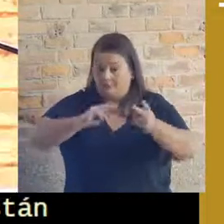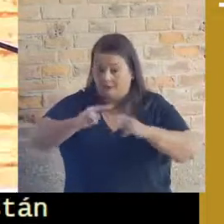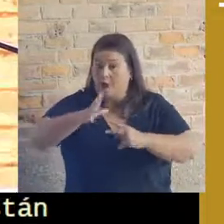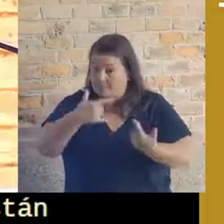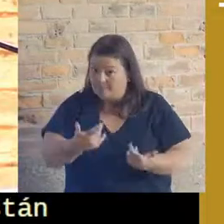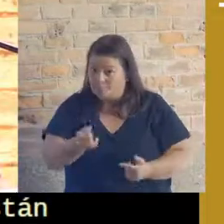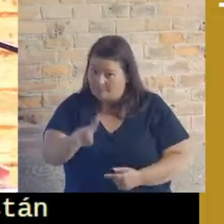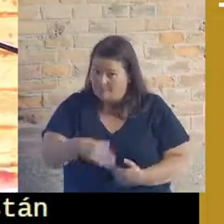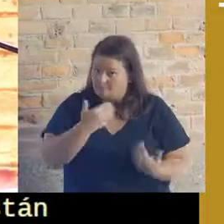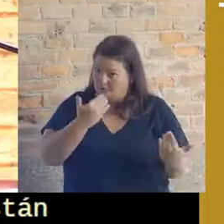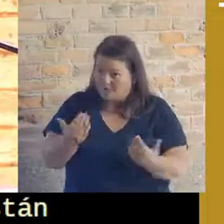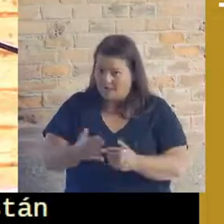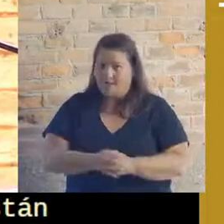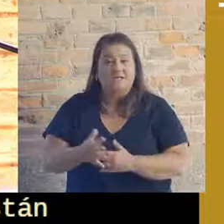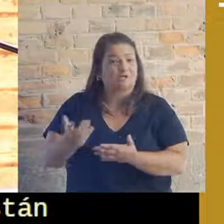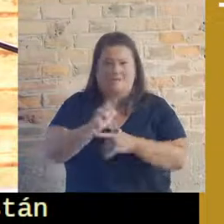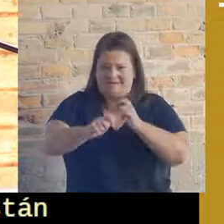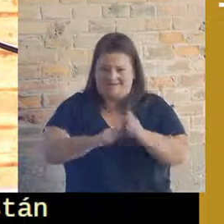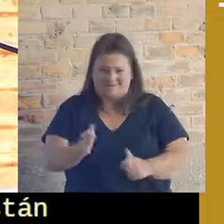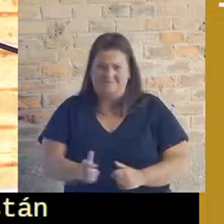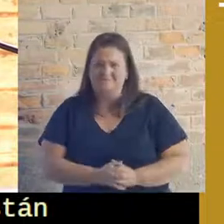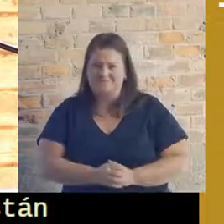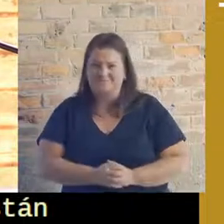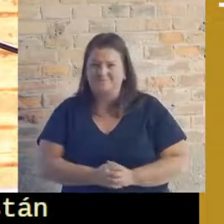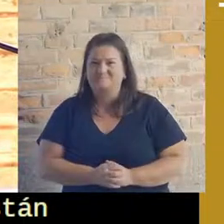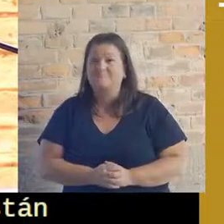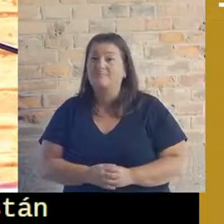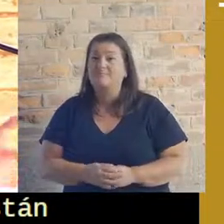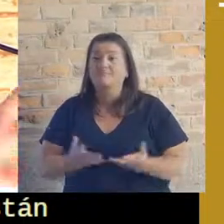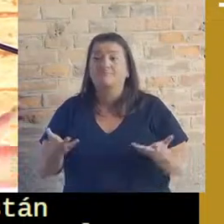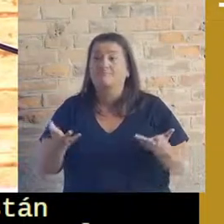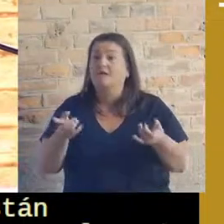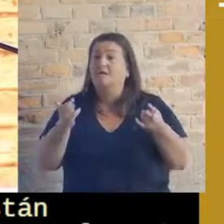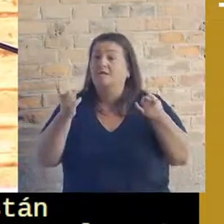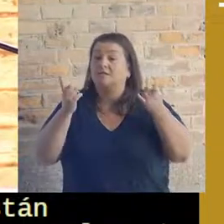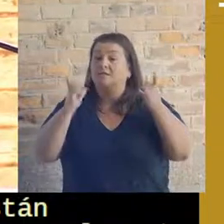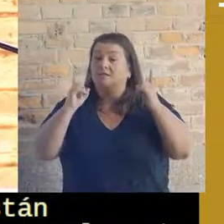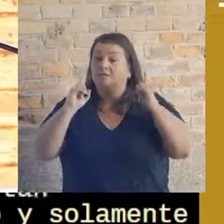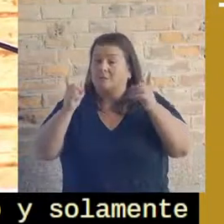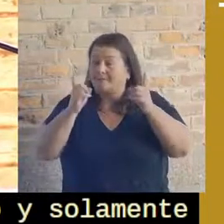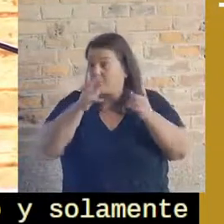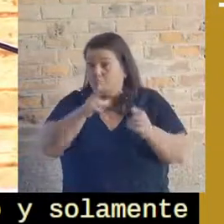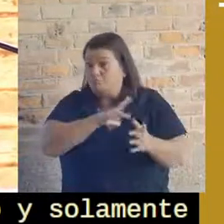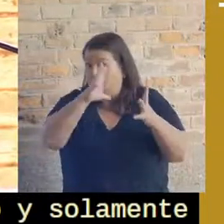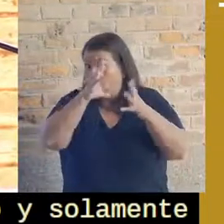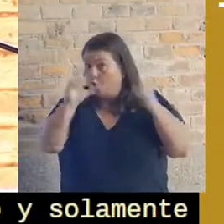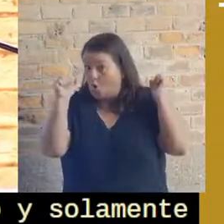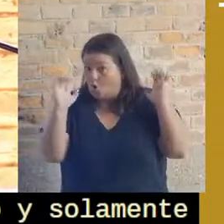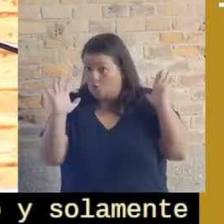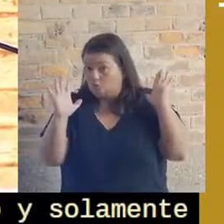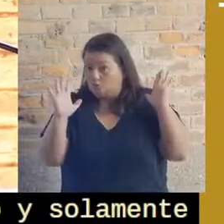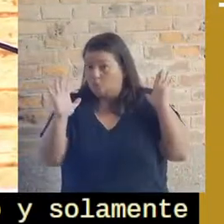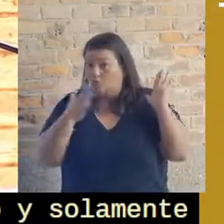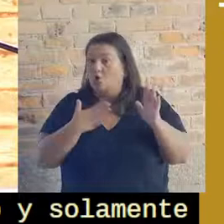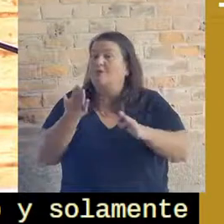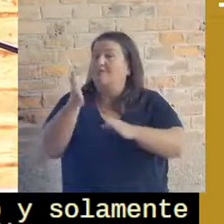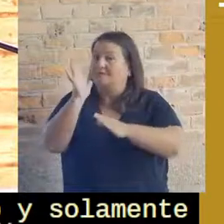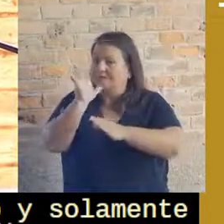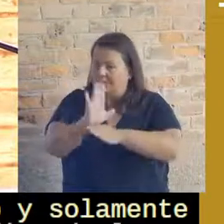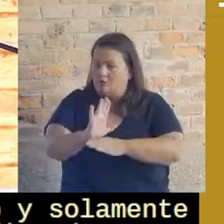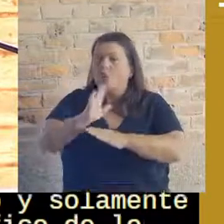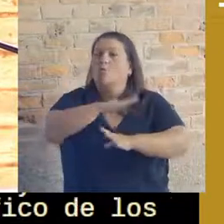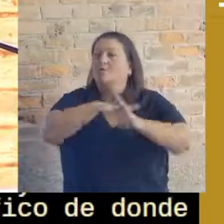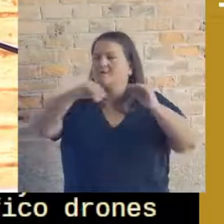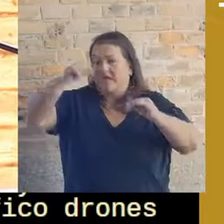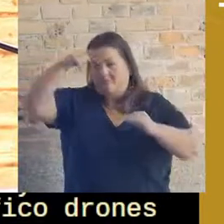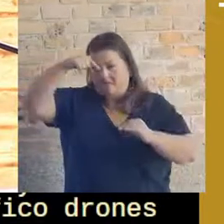palabras también a todo el mundo y solamente como el protocolo ordena En nombre del rector magnífico de la Universidad de